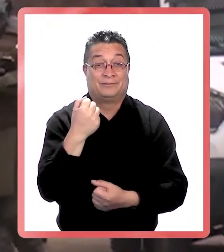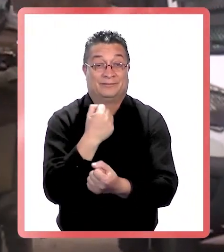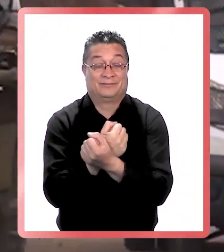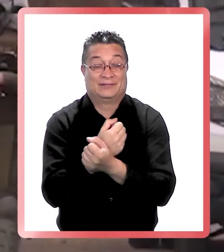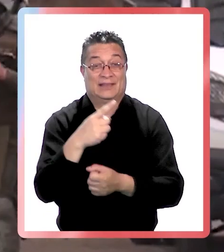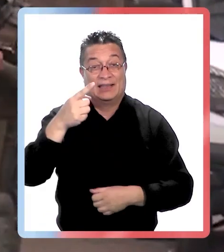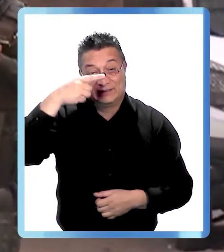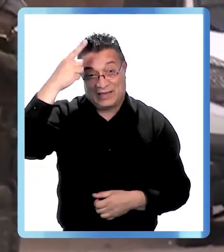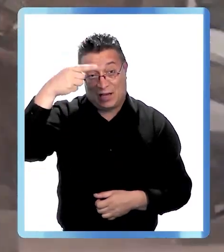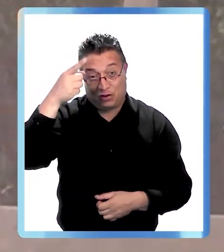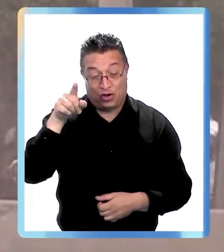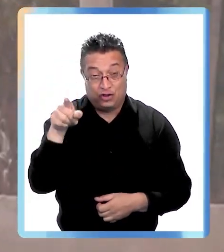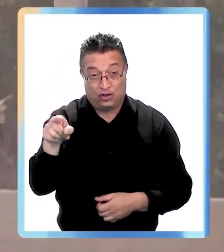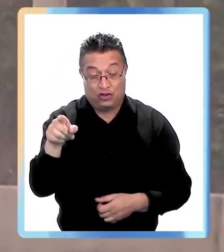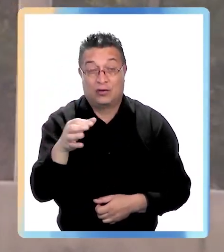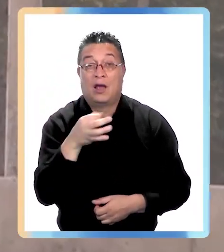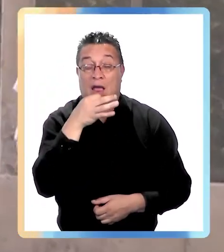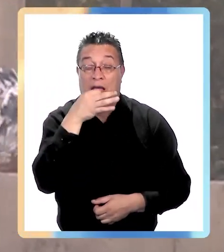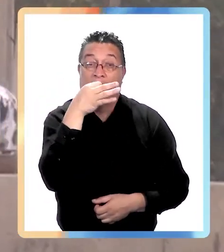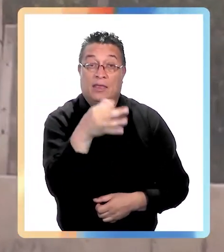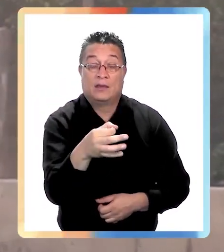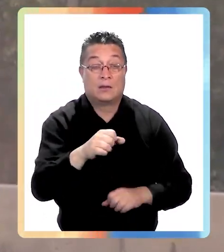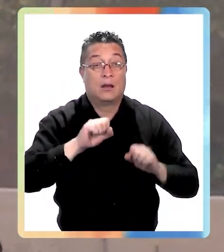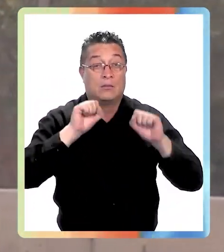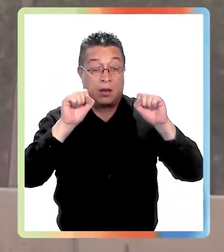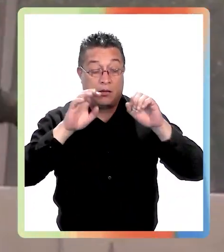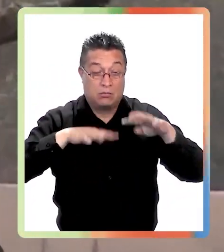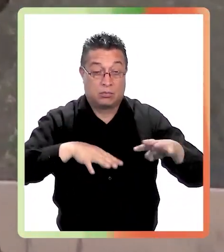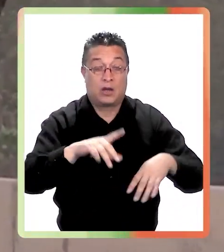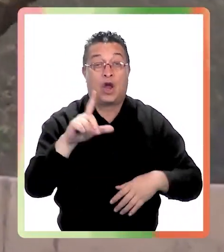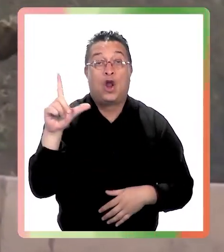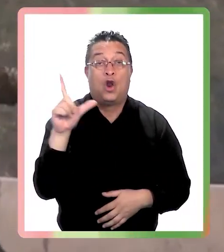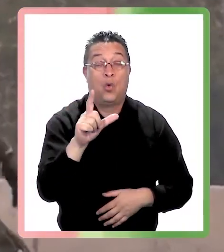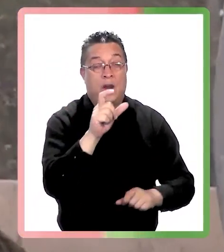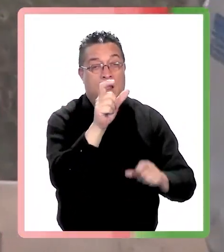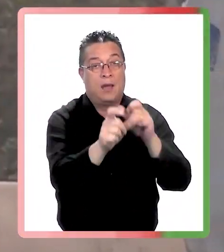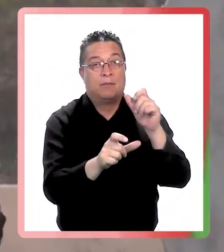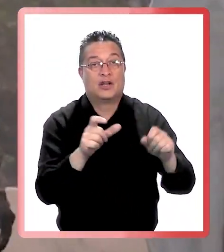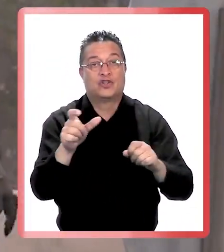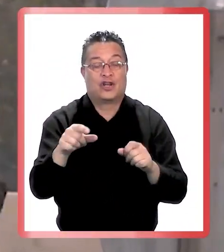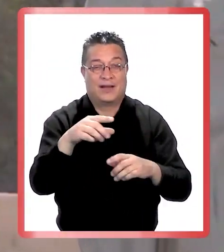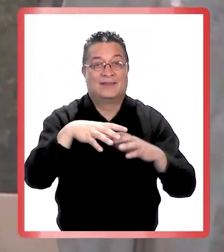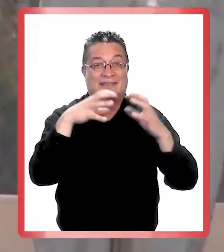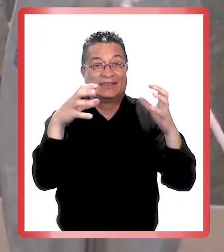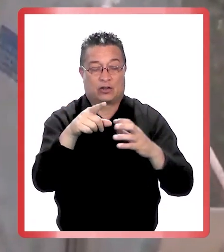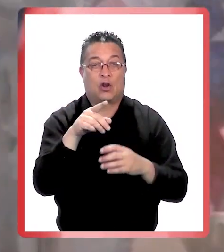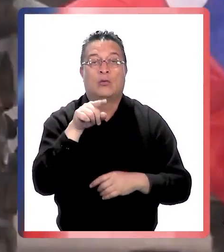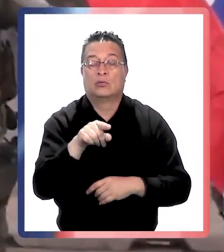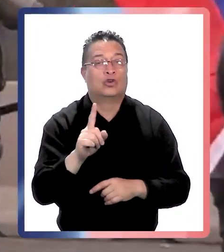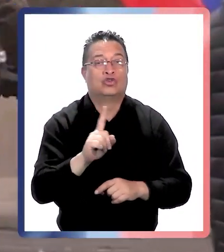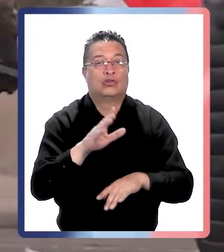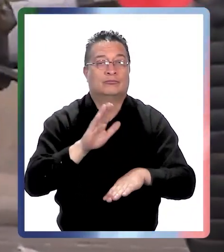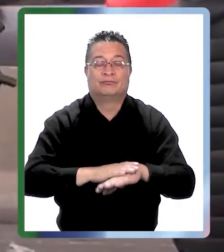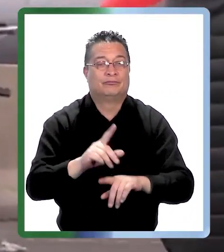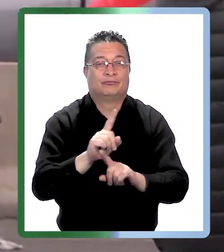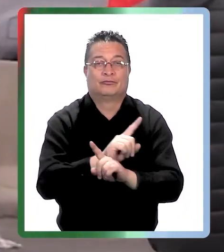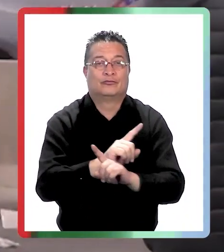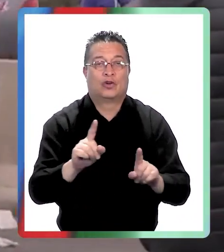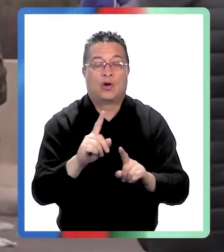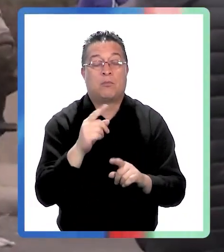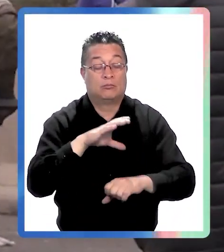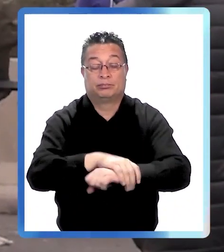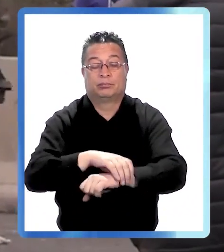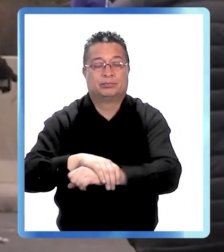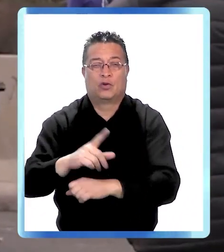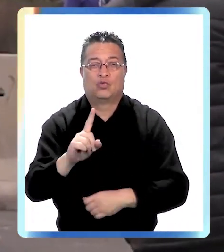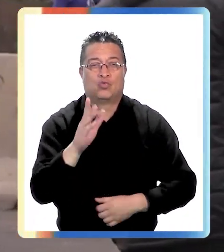comisaría de San Antonio, mayor Bruno Branco Gic, indicó que la manifestación de este lunes por pobladores del Cerro Centinela fue de carácter no autorizada y que no